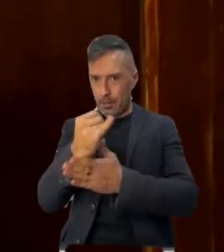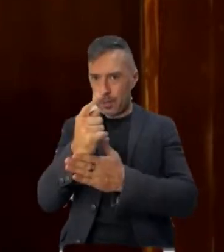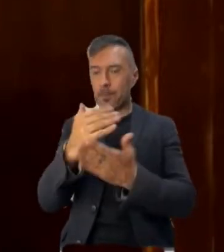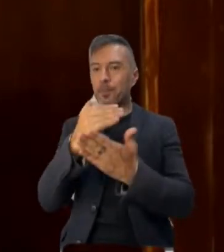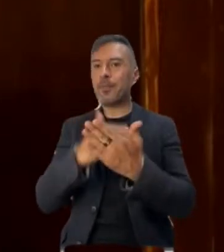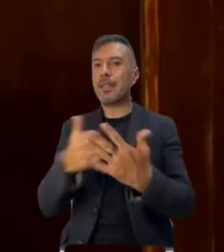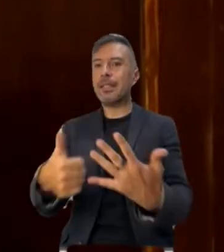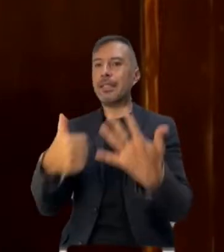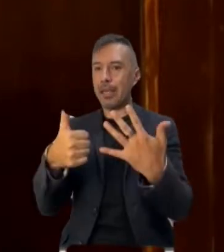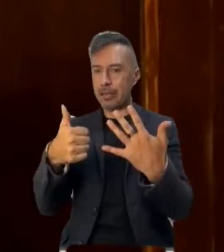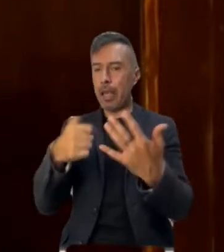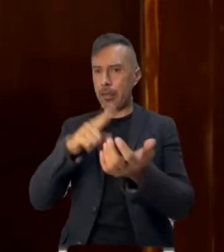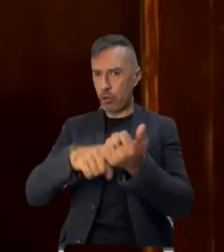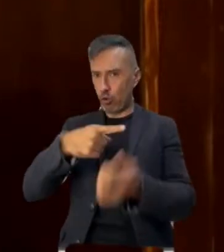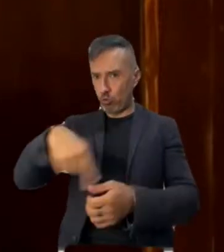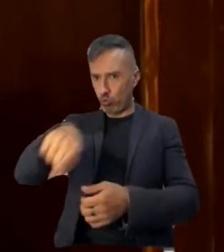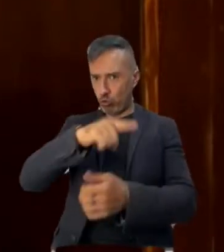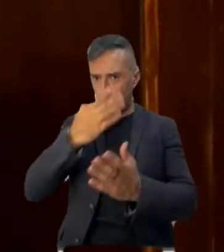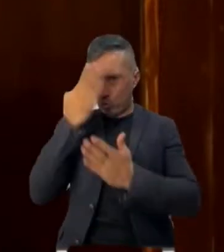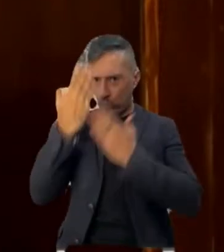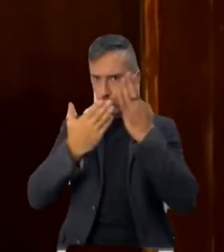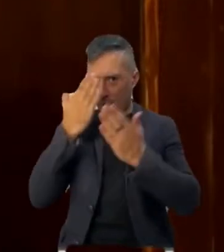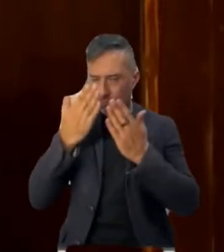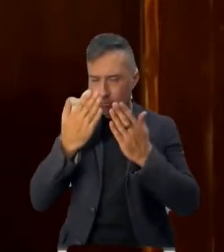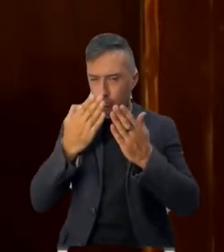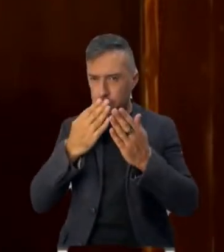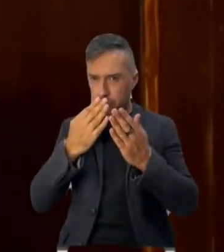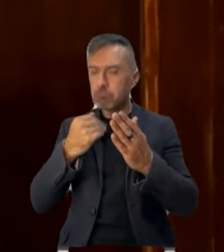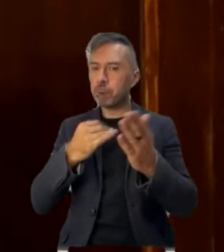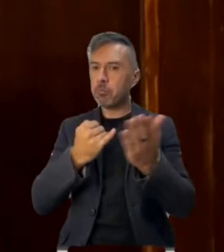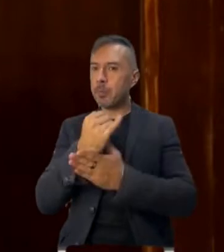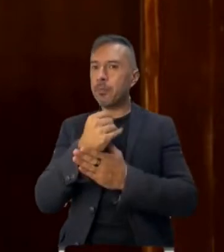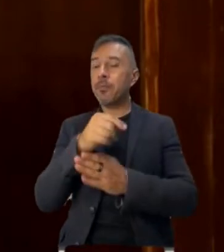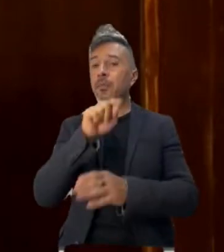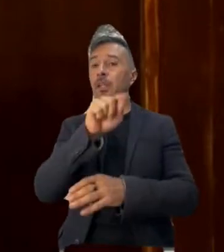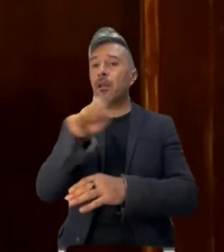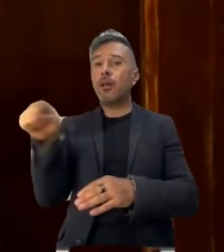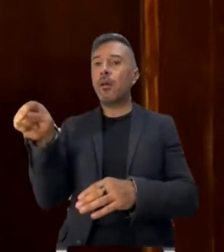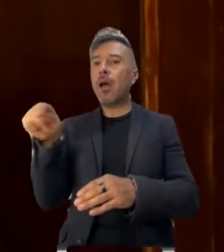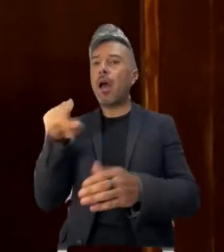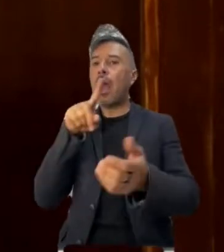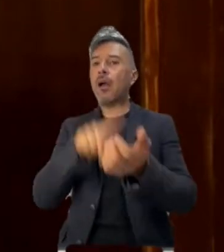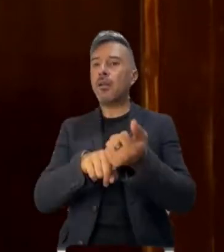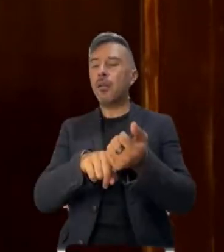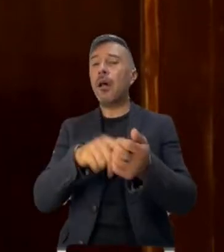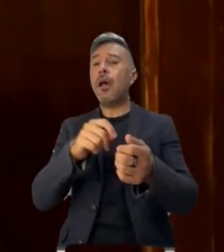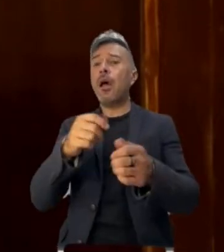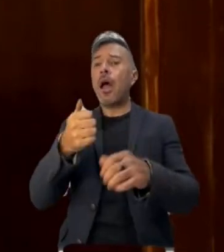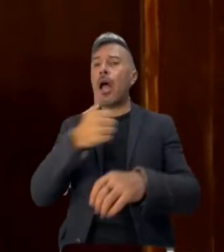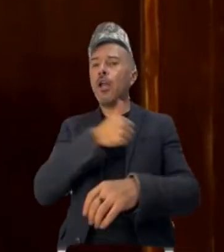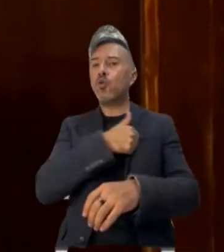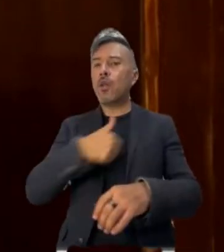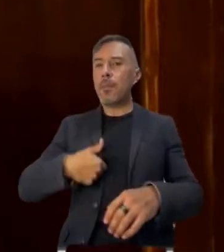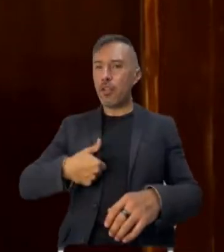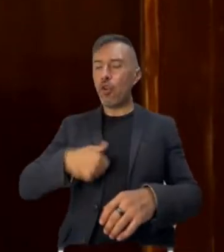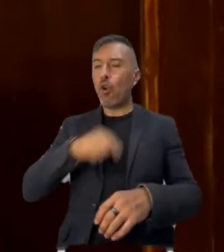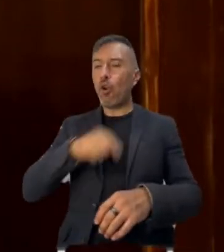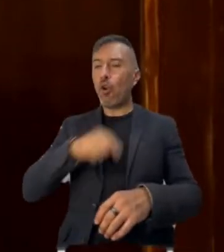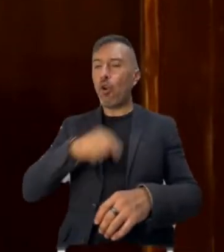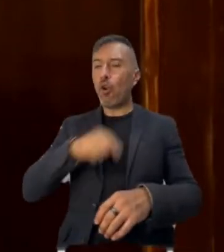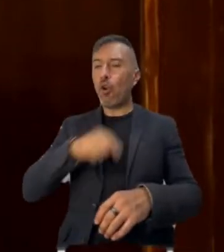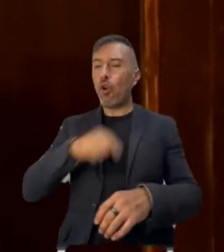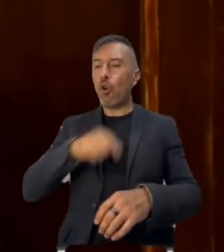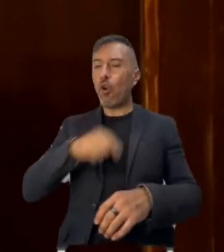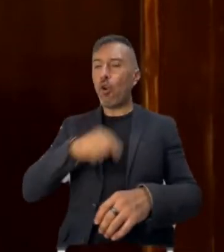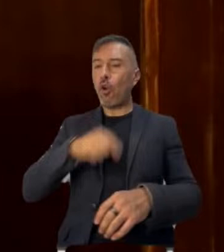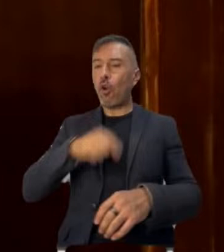la conveniencia de fortalecer a los órganos internos de control de los ayuntamientos, precisando que la